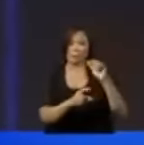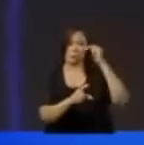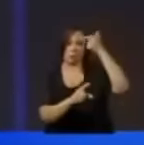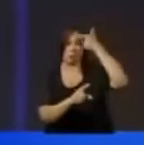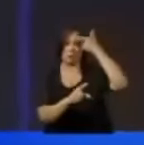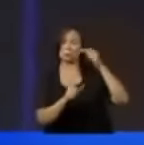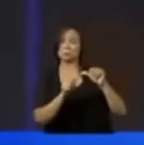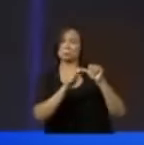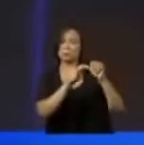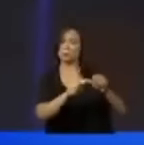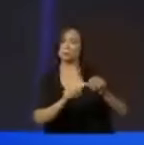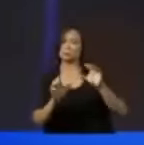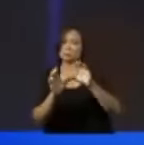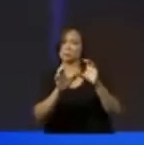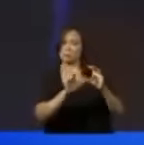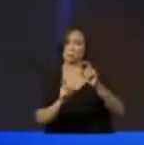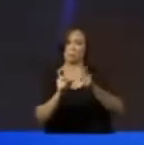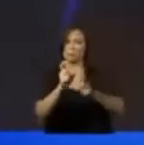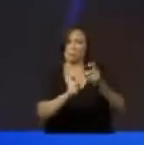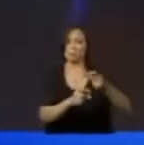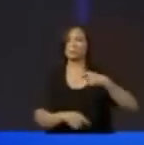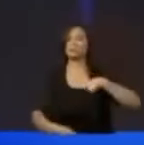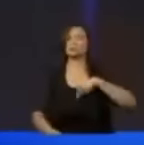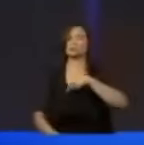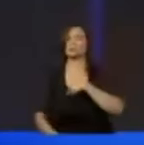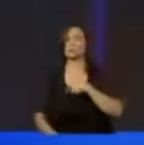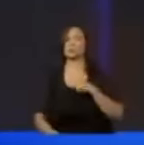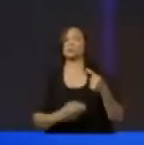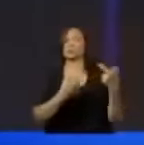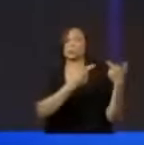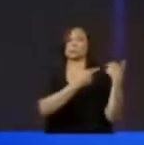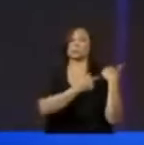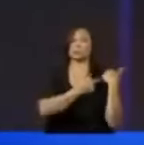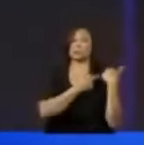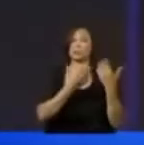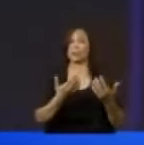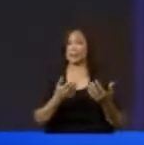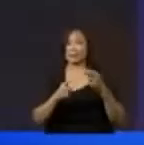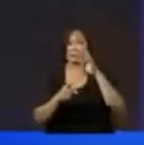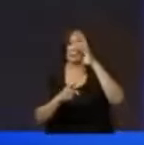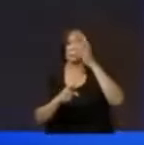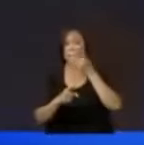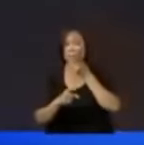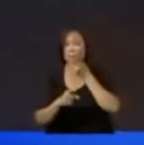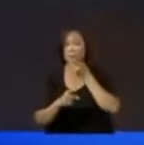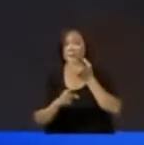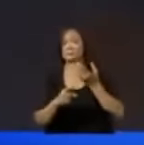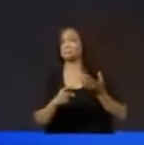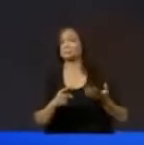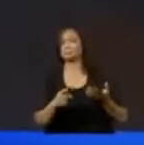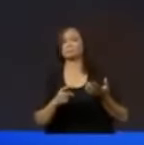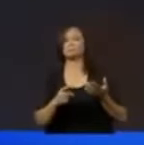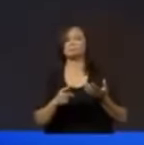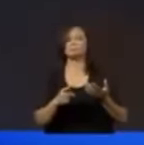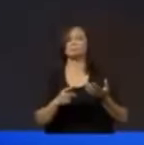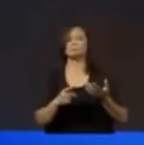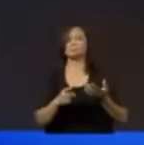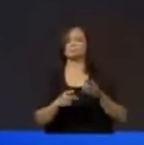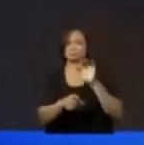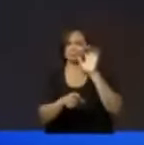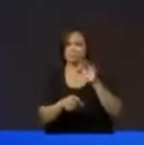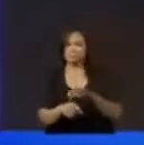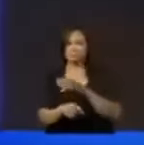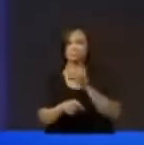este gobierno también lo ha continuado. Nosotros nos comprometemos ante la nación dominicana a que